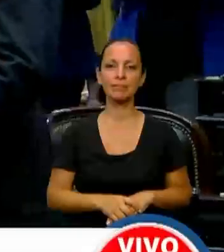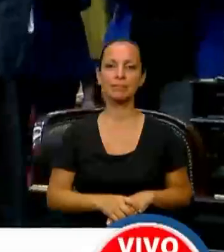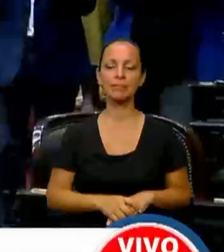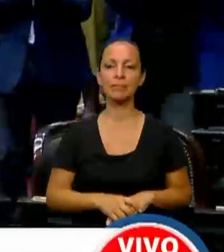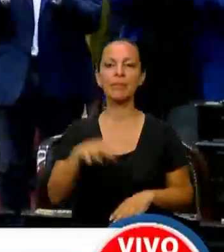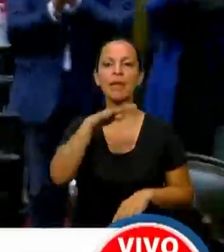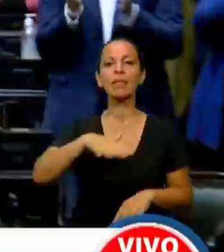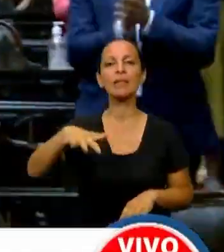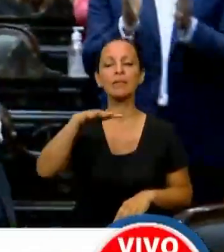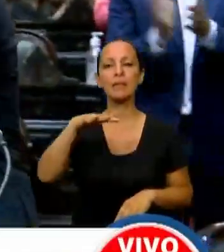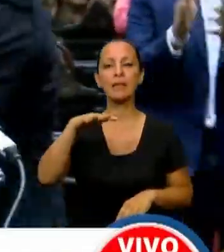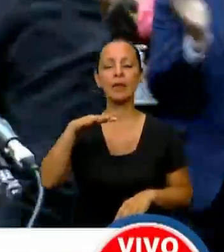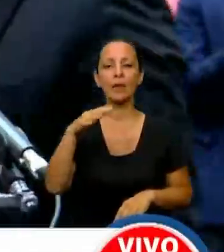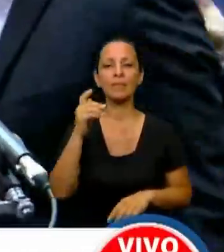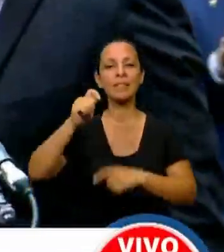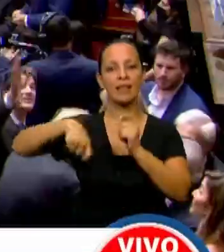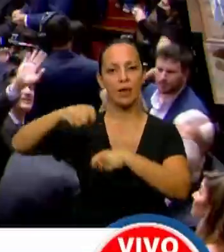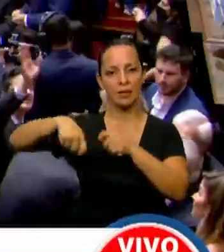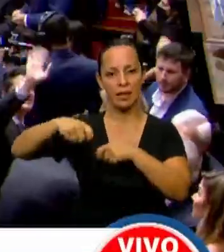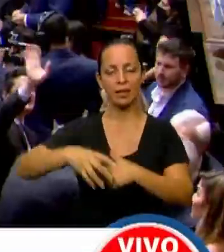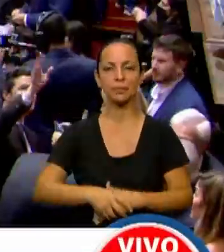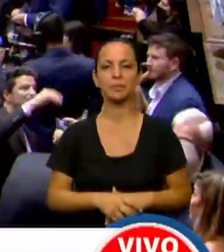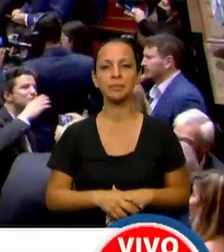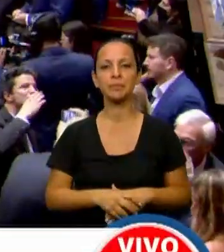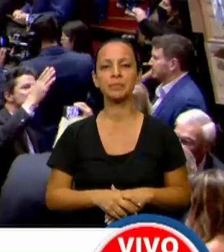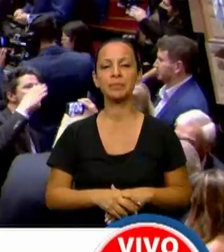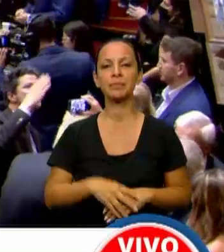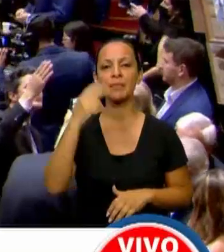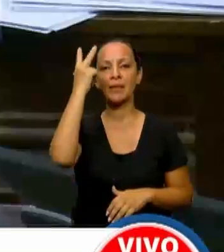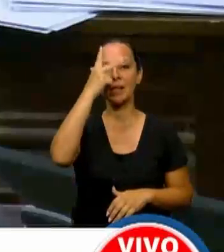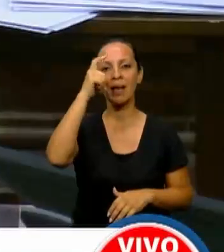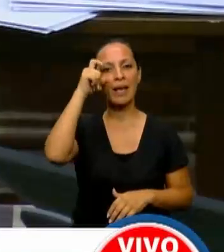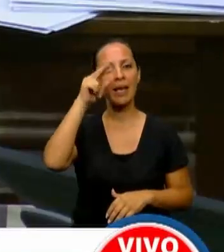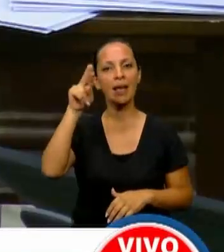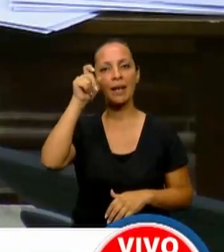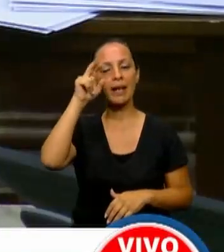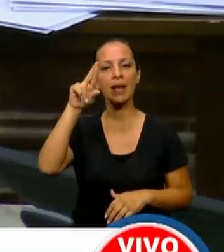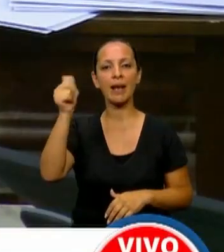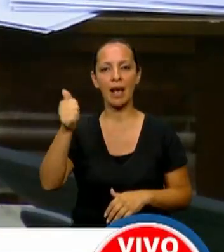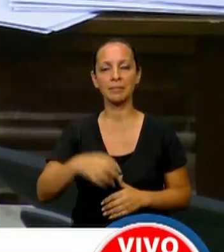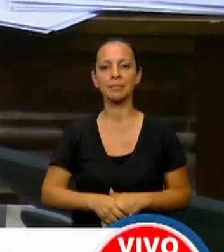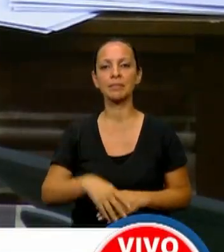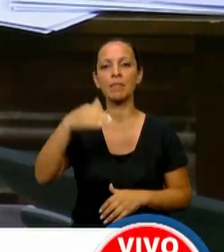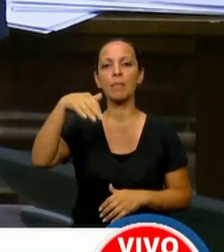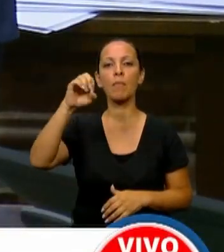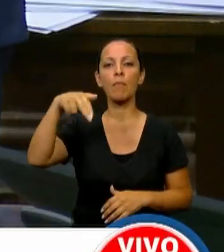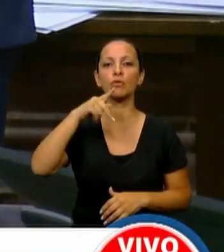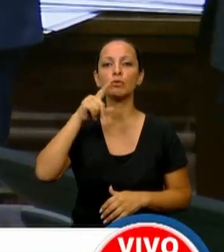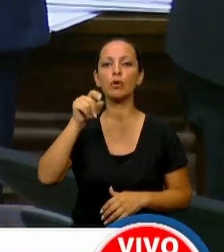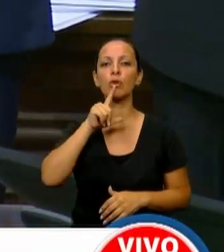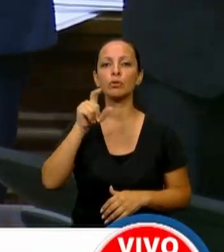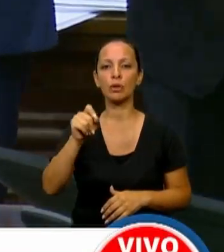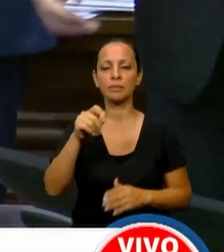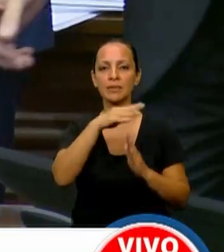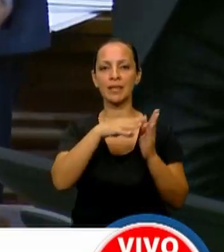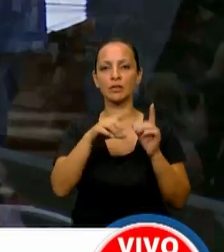Distrito Electoral Santiago del Estero, Bernardo José Herrera, María Luisa Montoto, fórmula